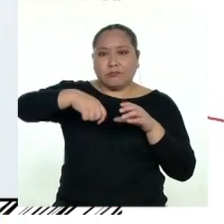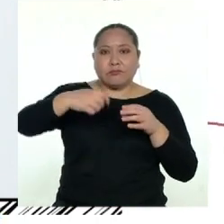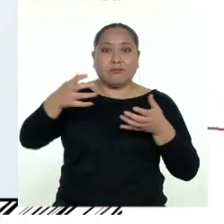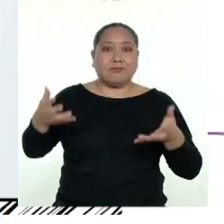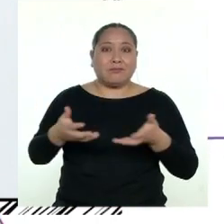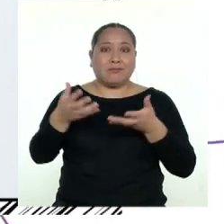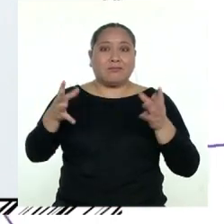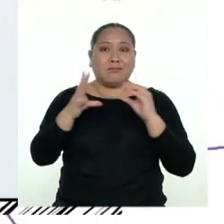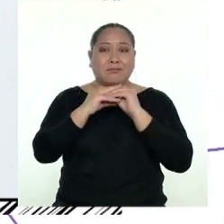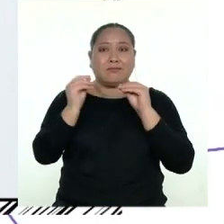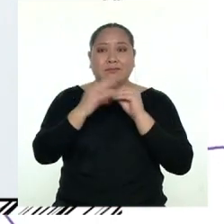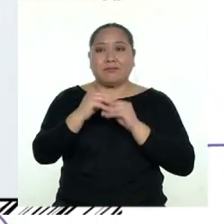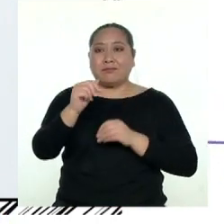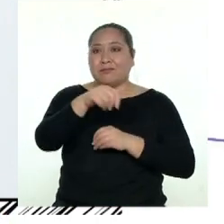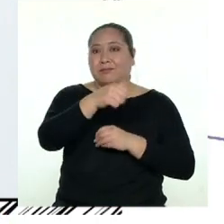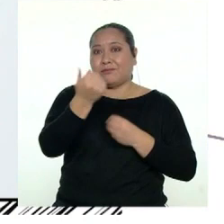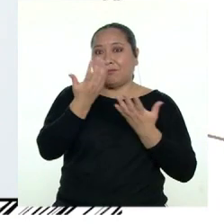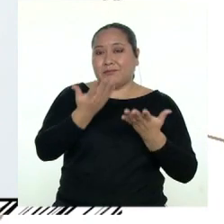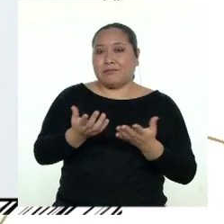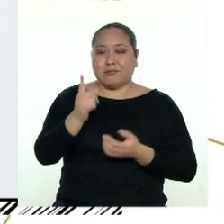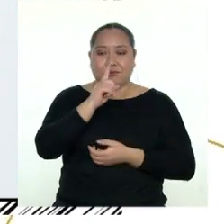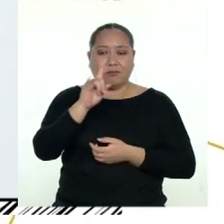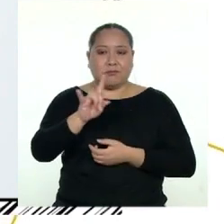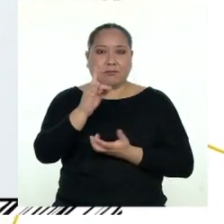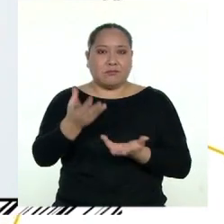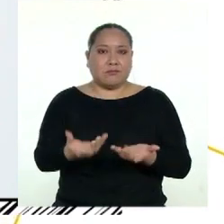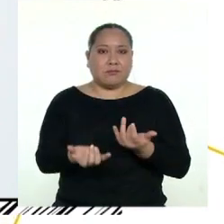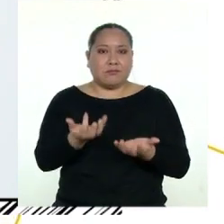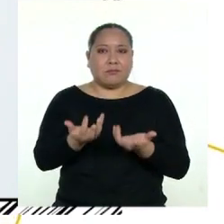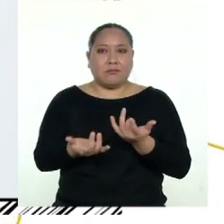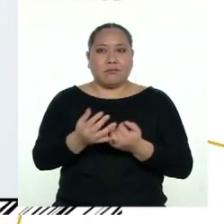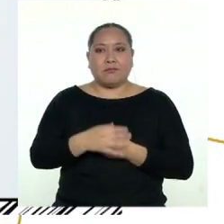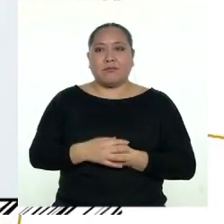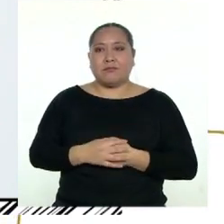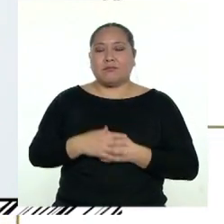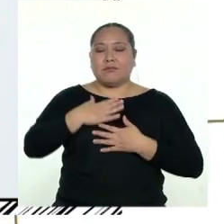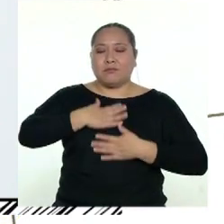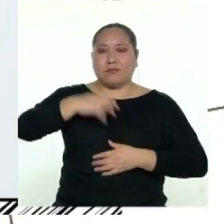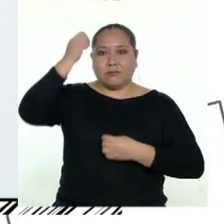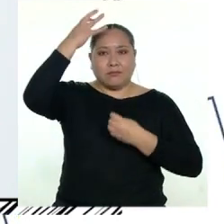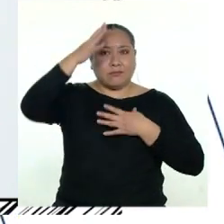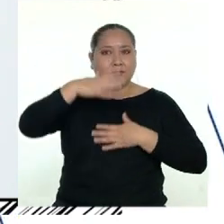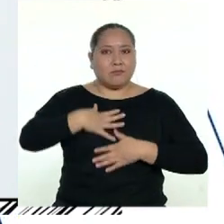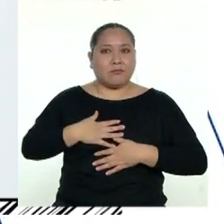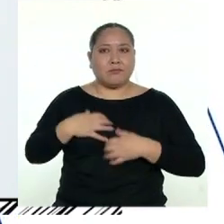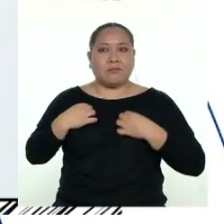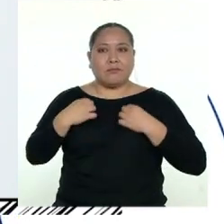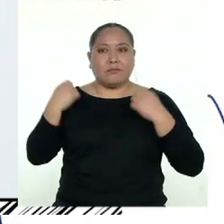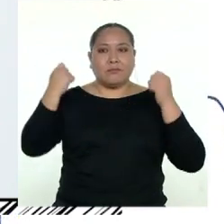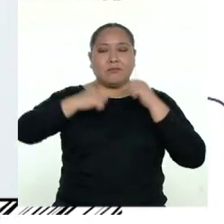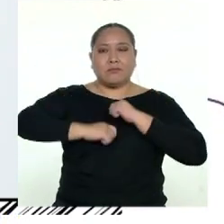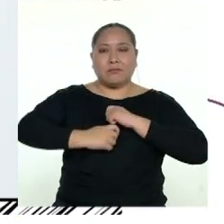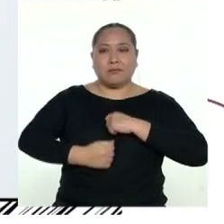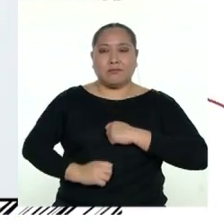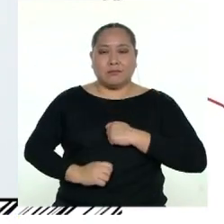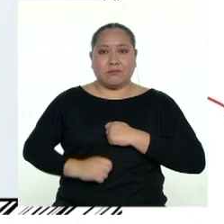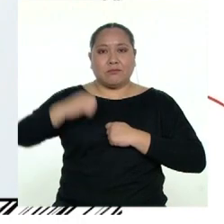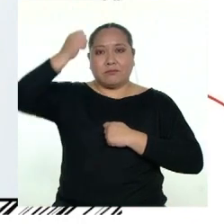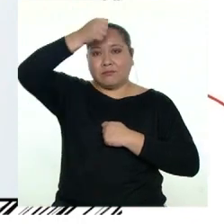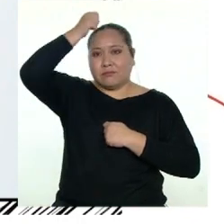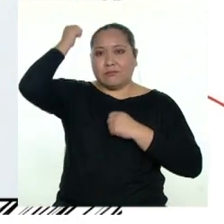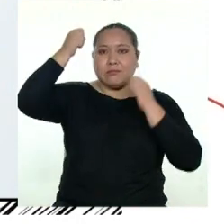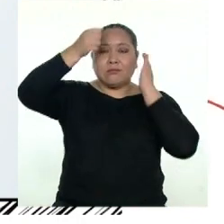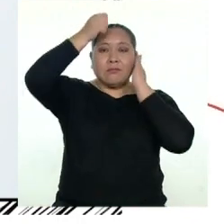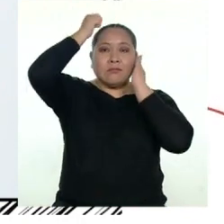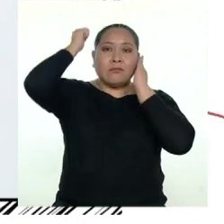frutas y otros que no impliquen el uso de fuego. Asearse, vestirse, peinarse, ordenar su cuarto, etc. A